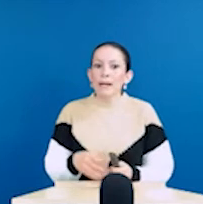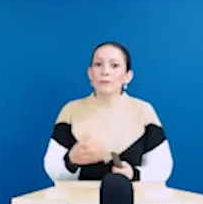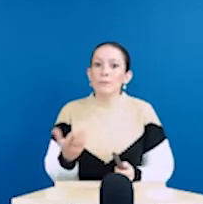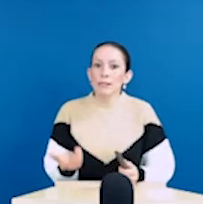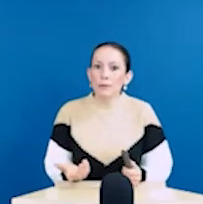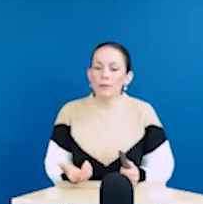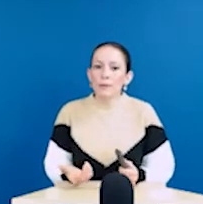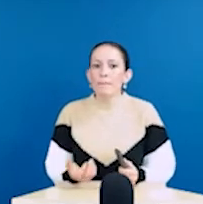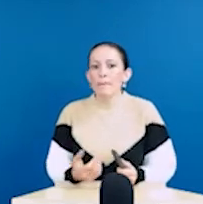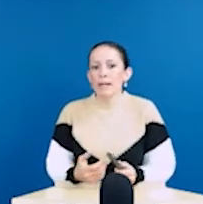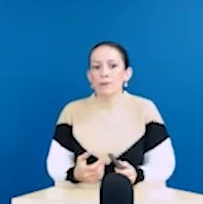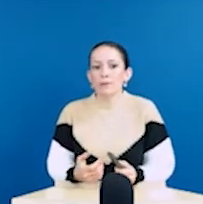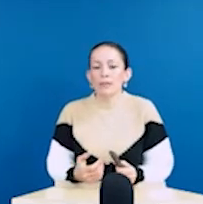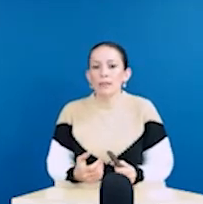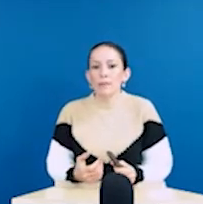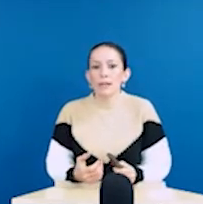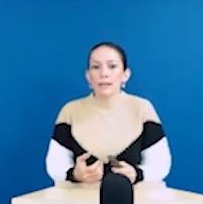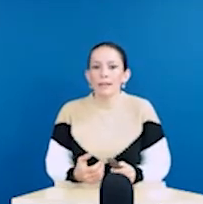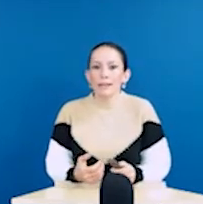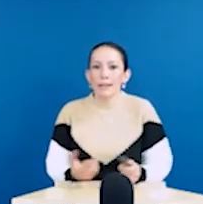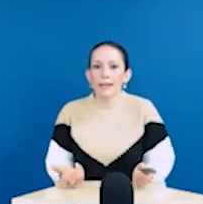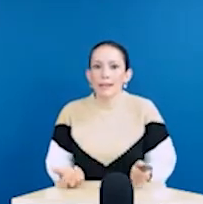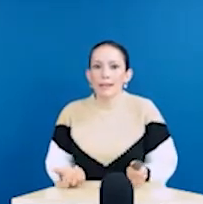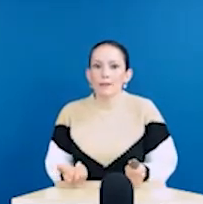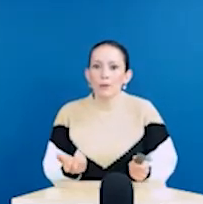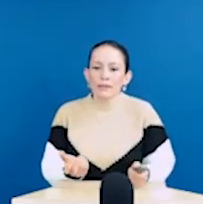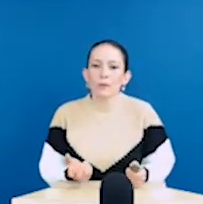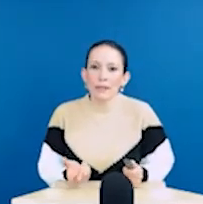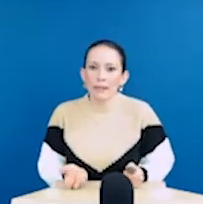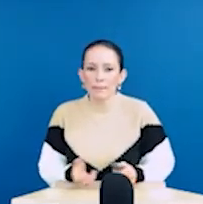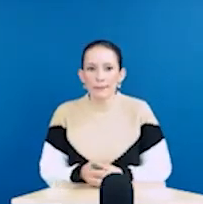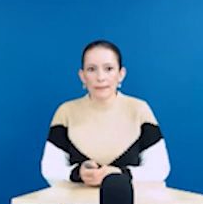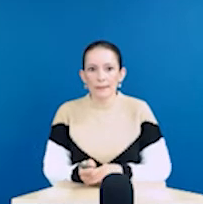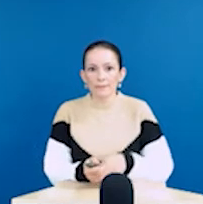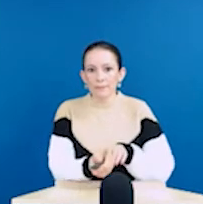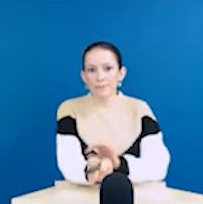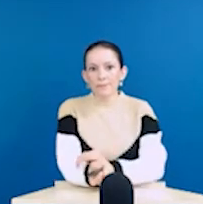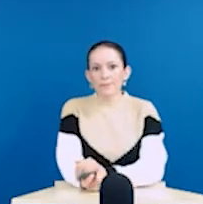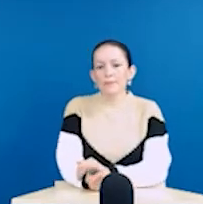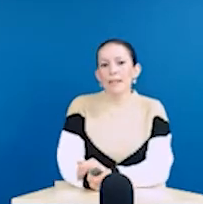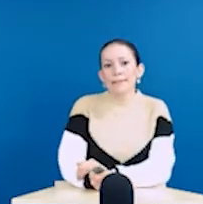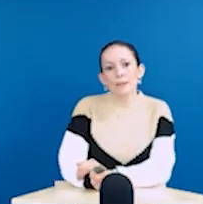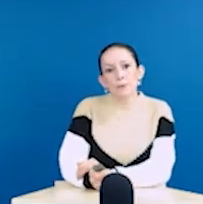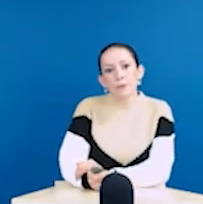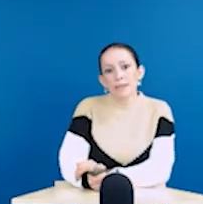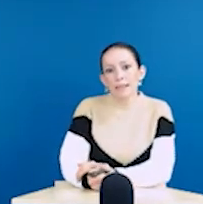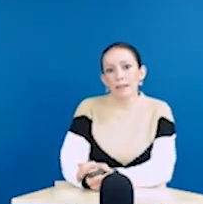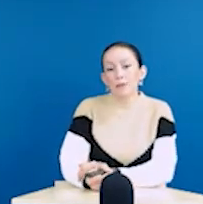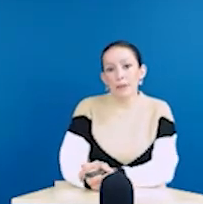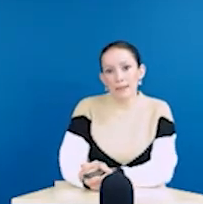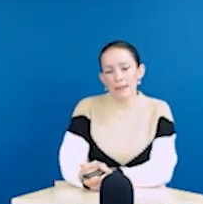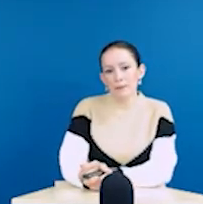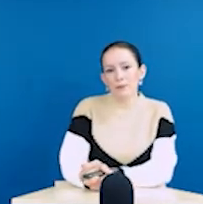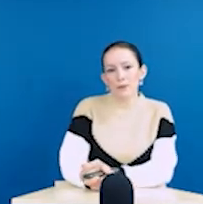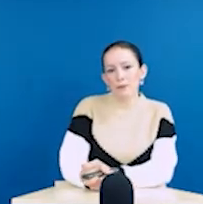eso va sumando para nosotros determinar qué tanto riesgo tiene ese paciente. El segundo serían